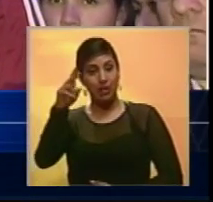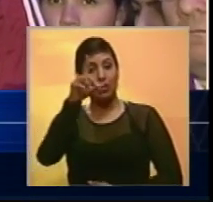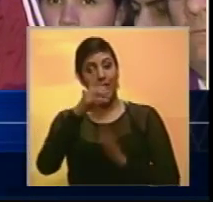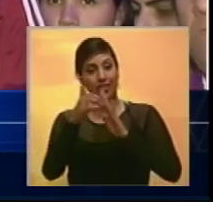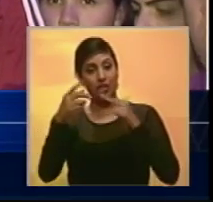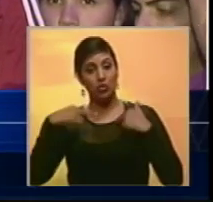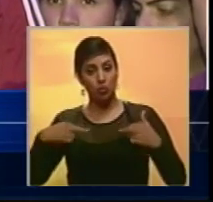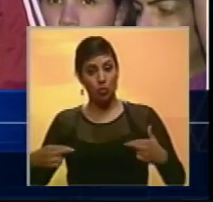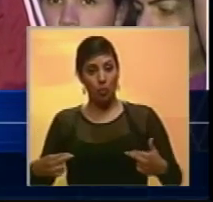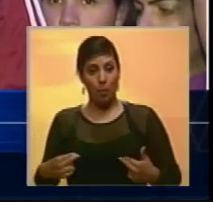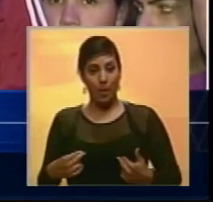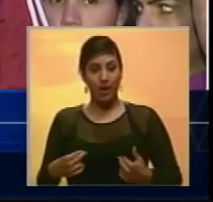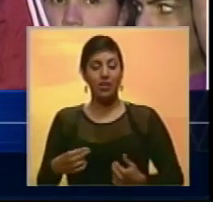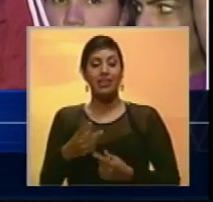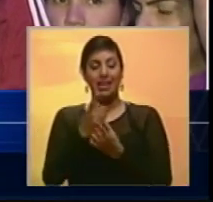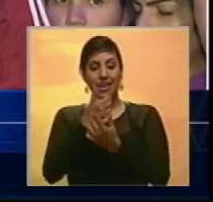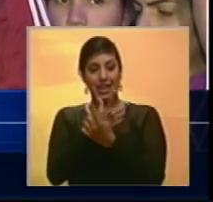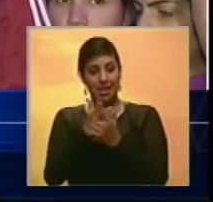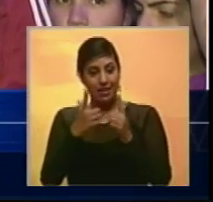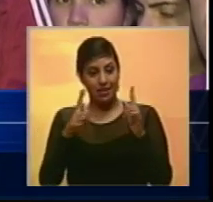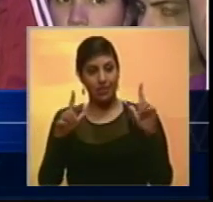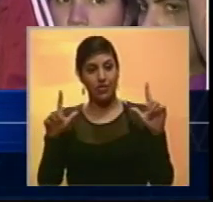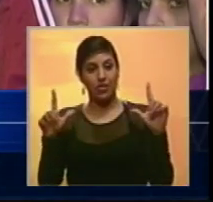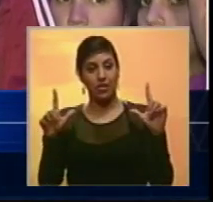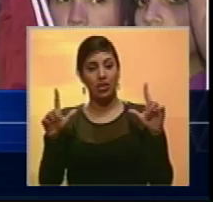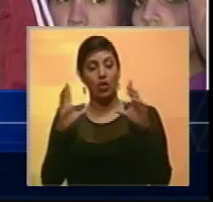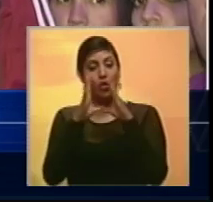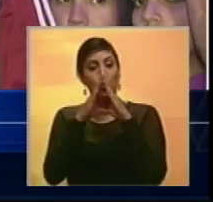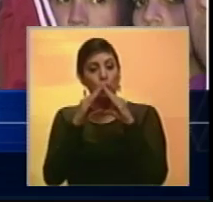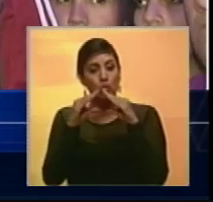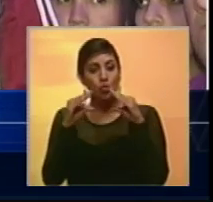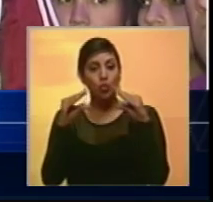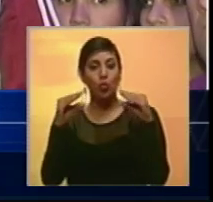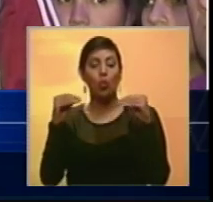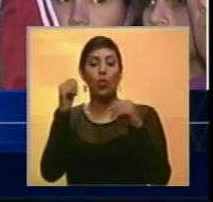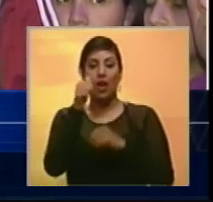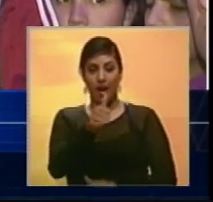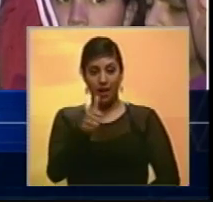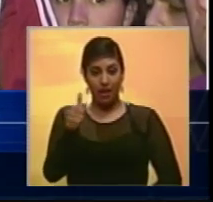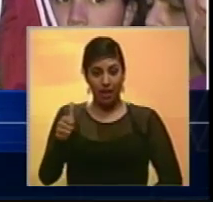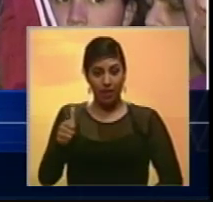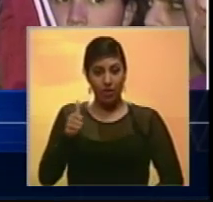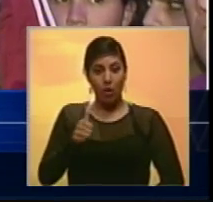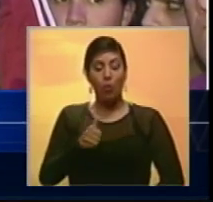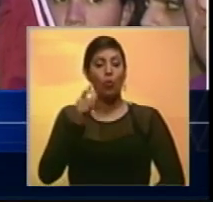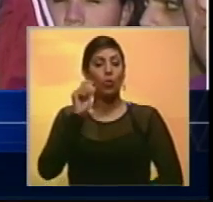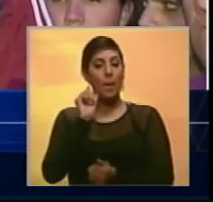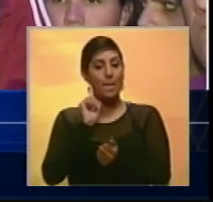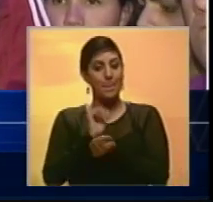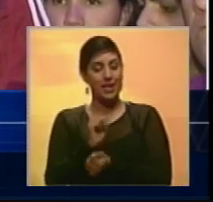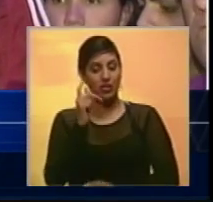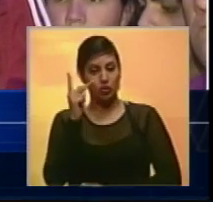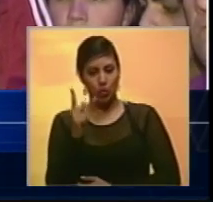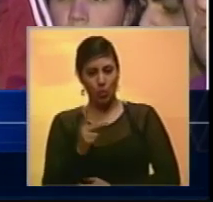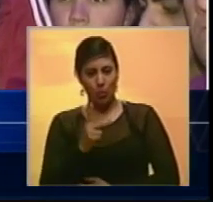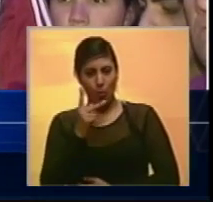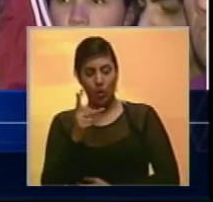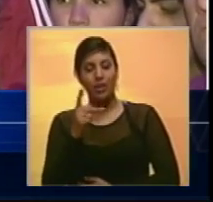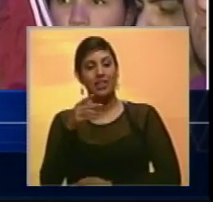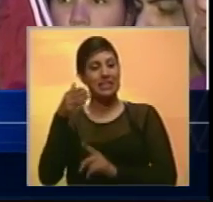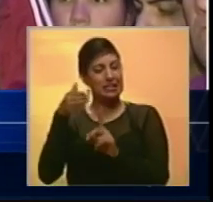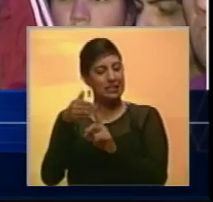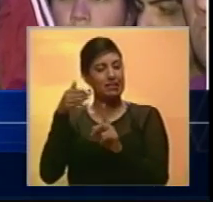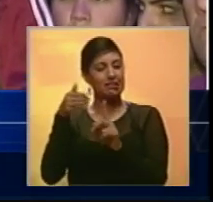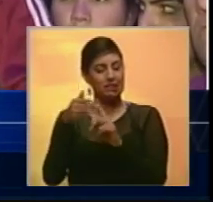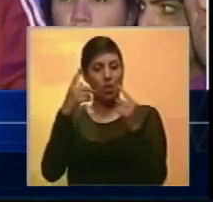derechos humanos, la libertad de todos y cada uno de los presos políticos